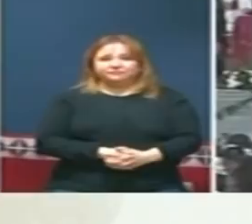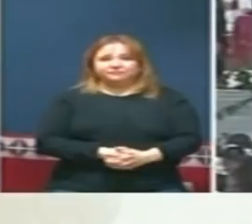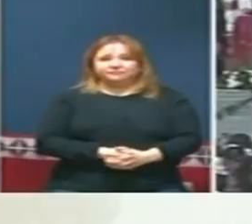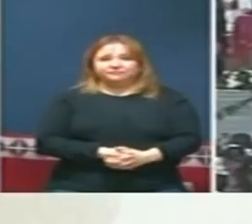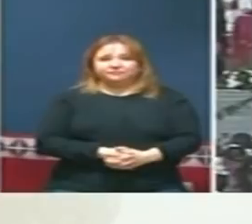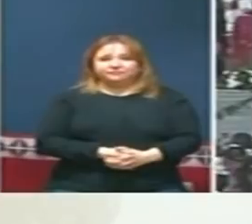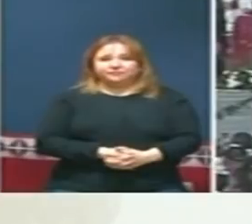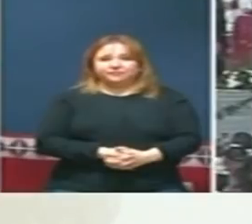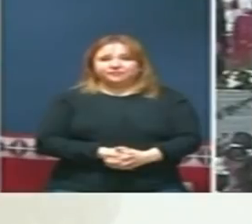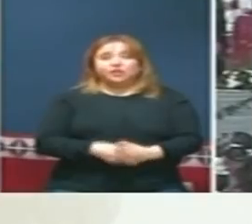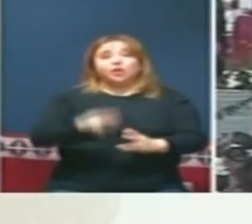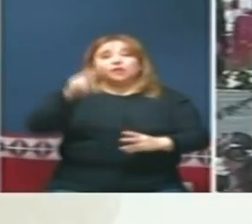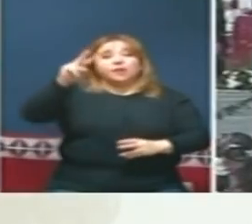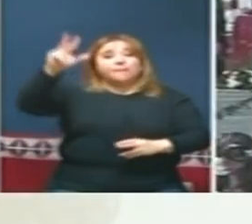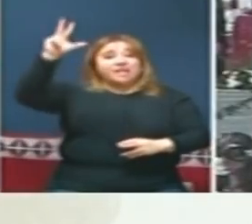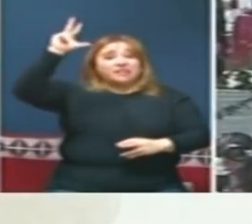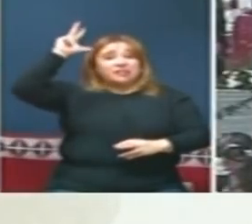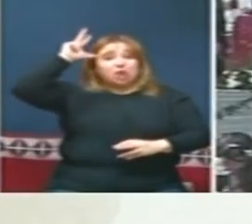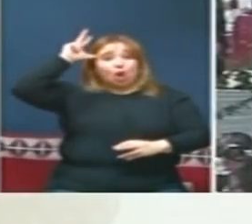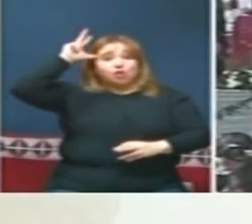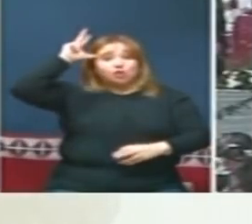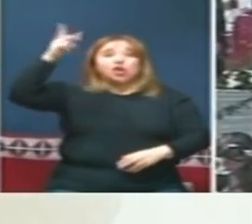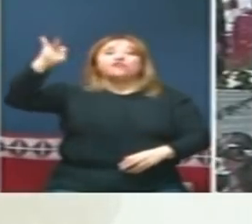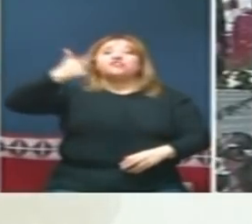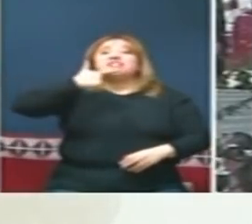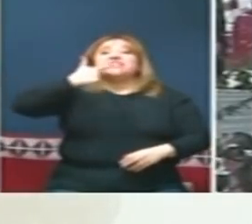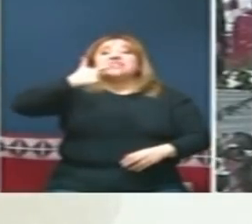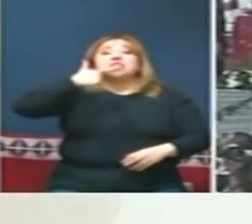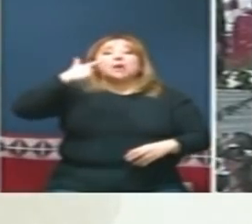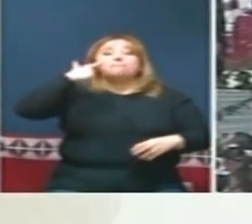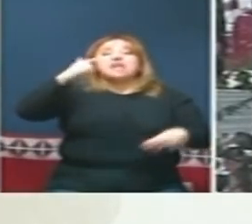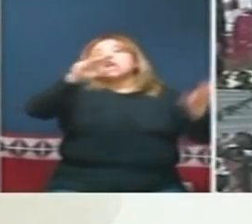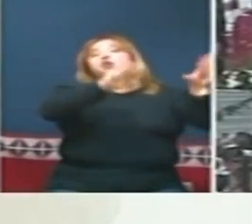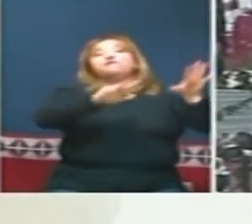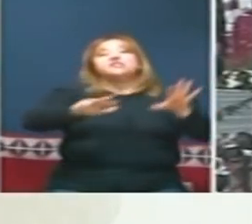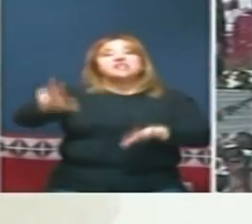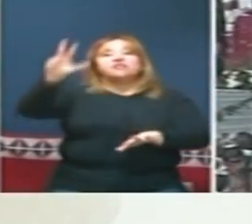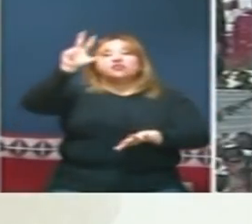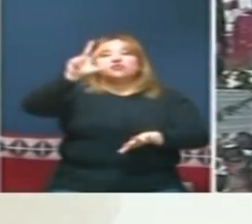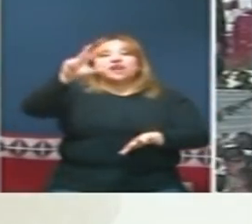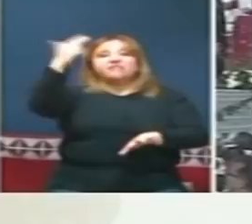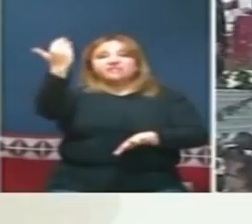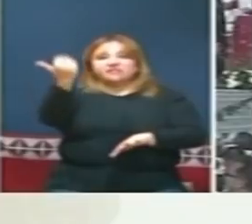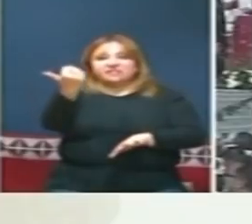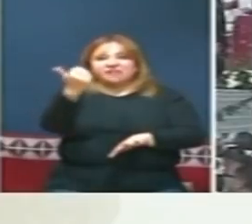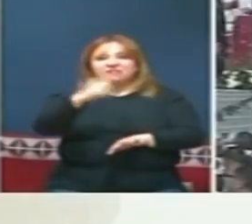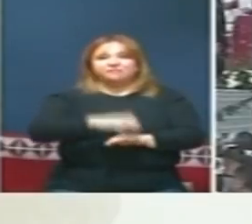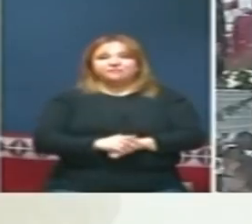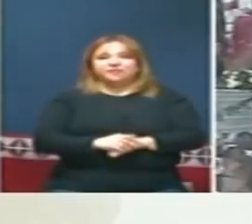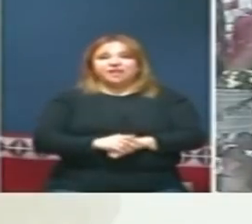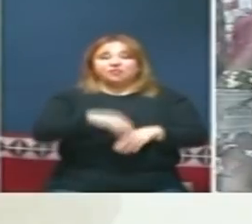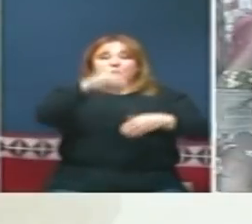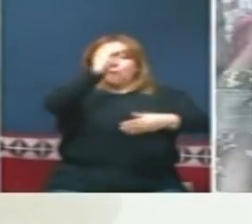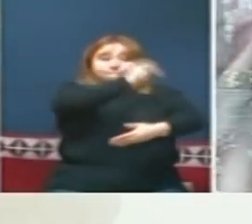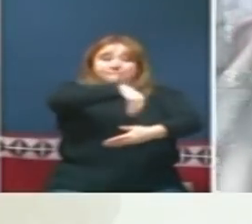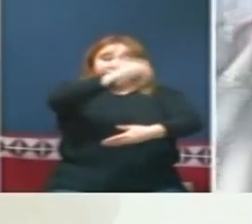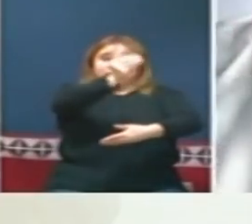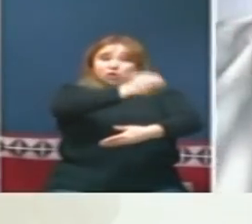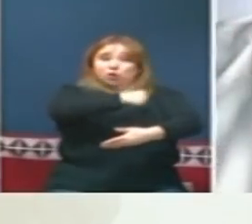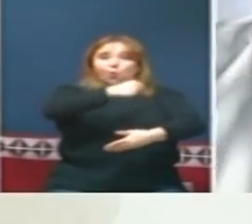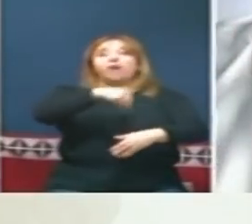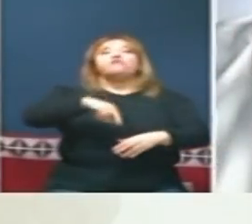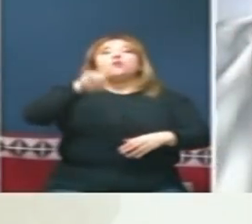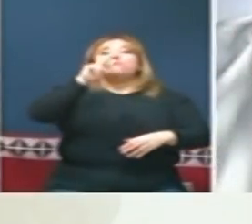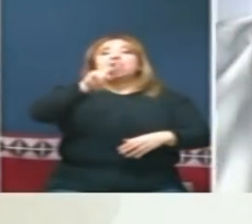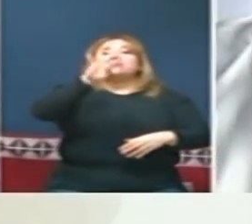El 28 de septiembre de 1936 y fue bautizado el